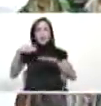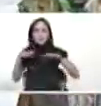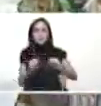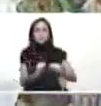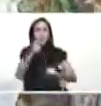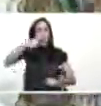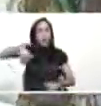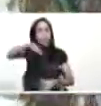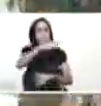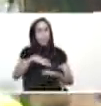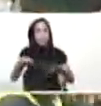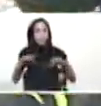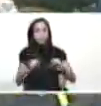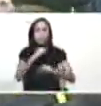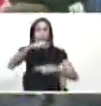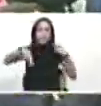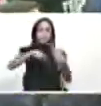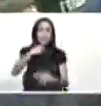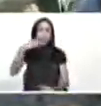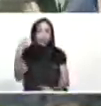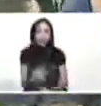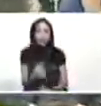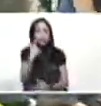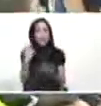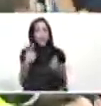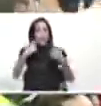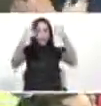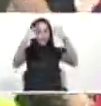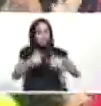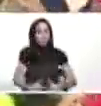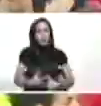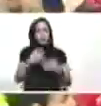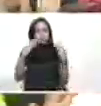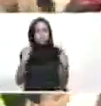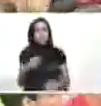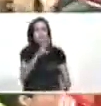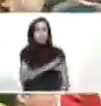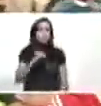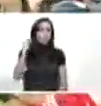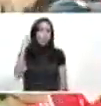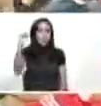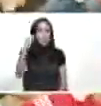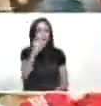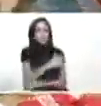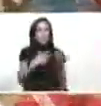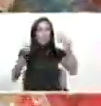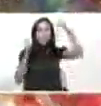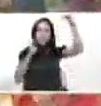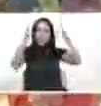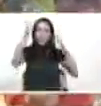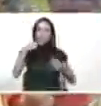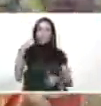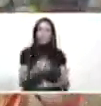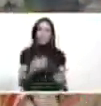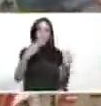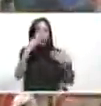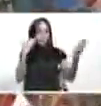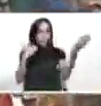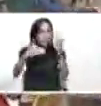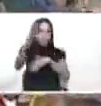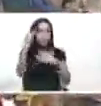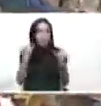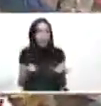poder y hagan una revolución más radical, más socialista y más chavista a partir de ese